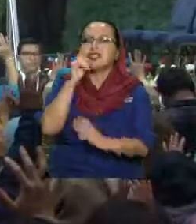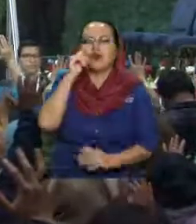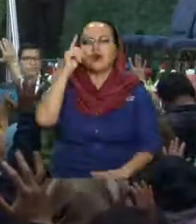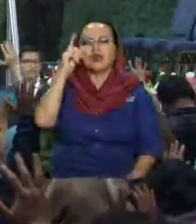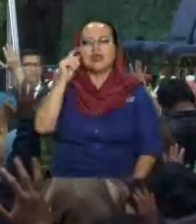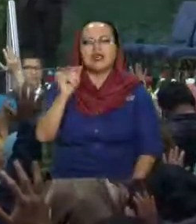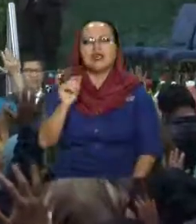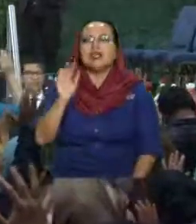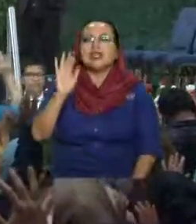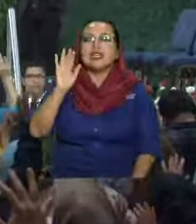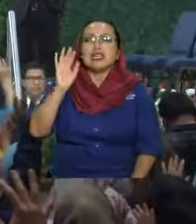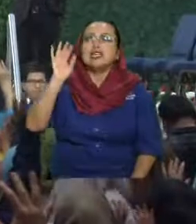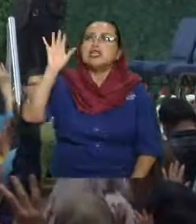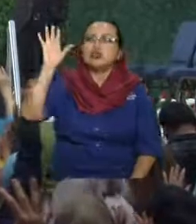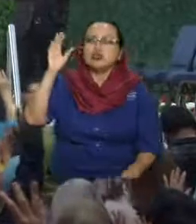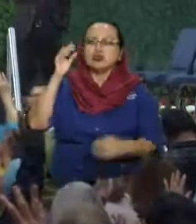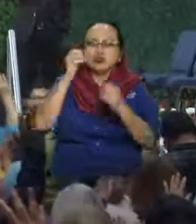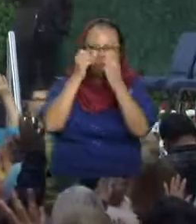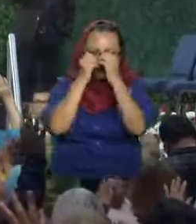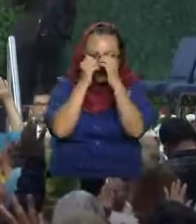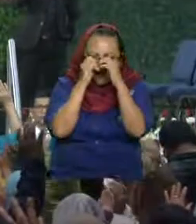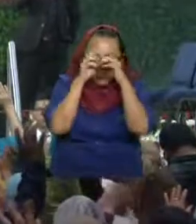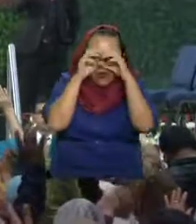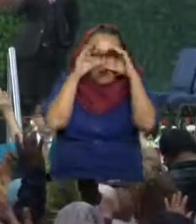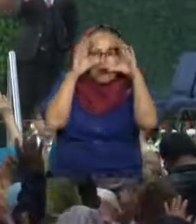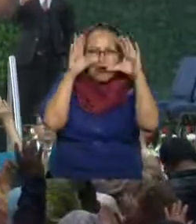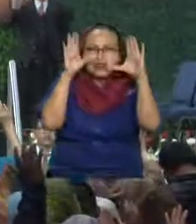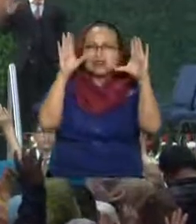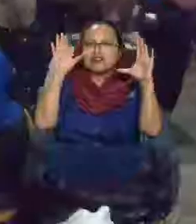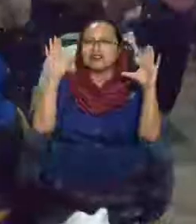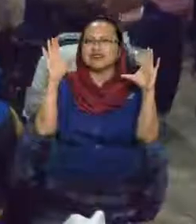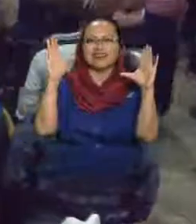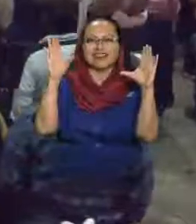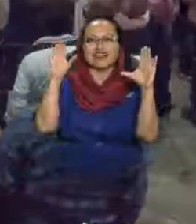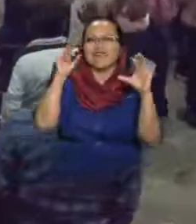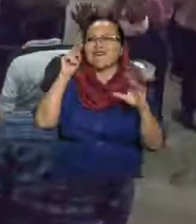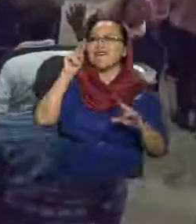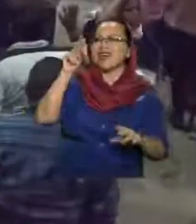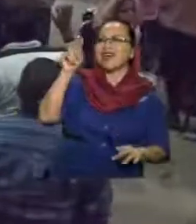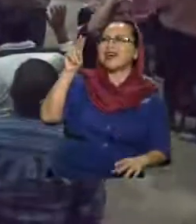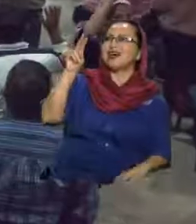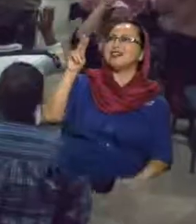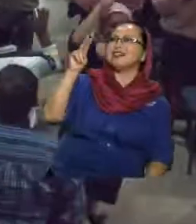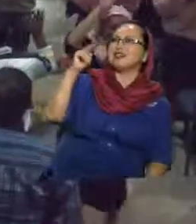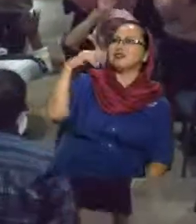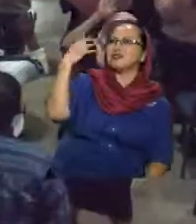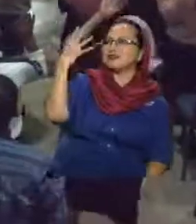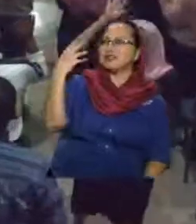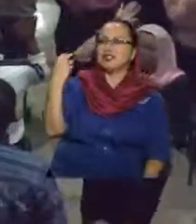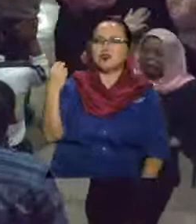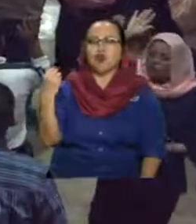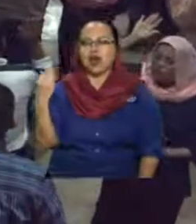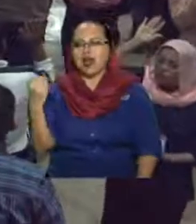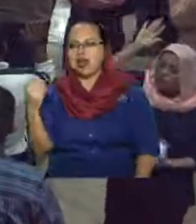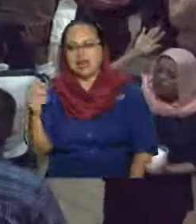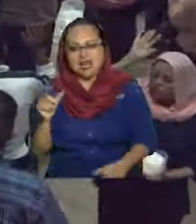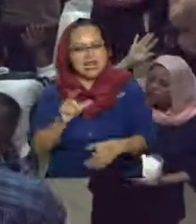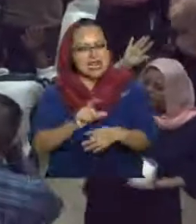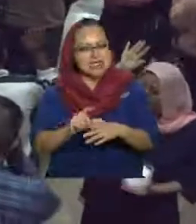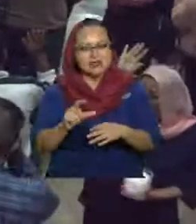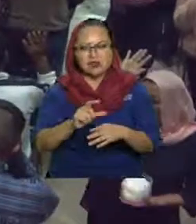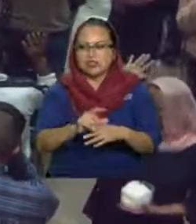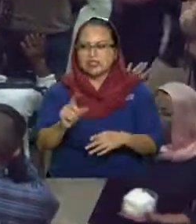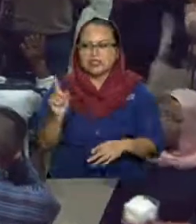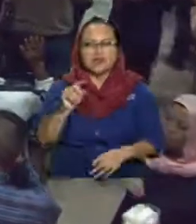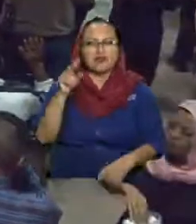nacer de nuevo y que sus ojos puedan percibir, sus ojos espirituales,